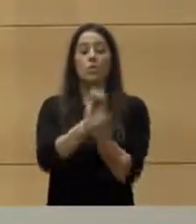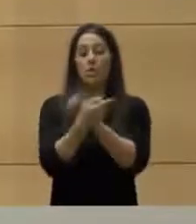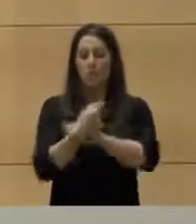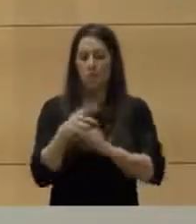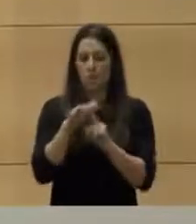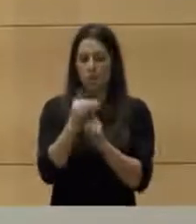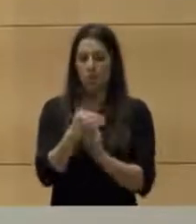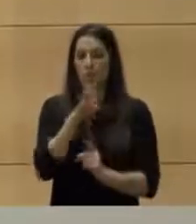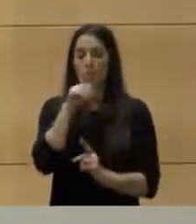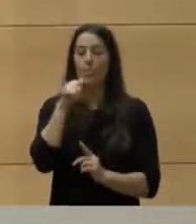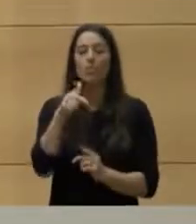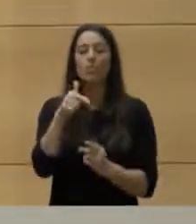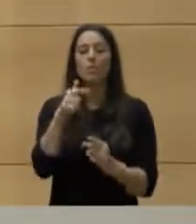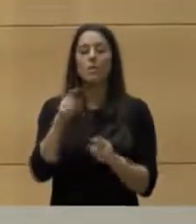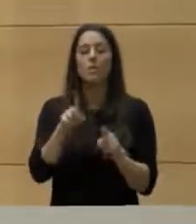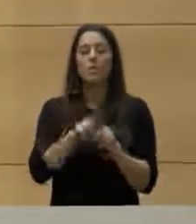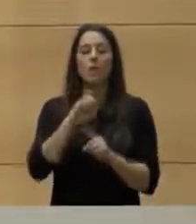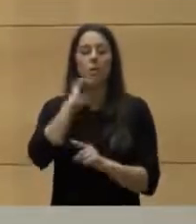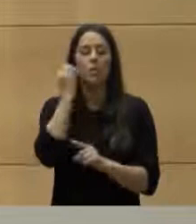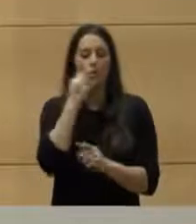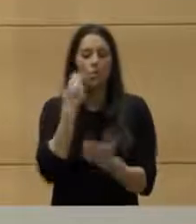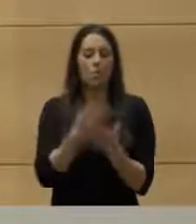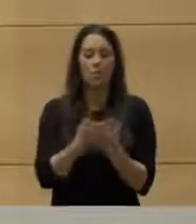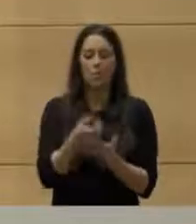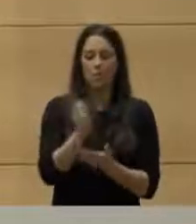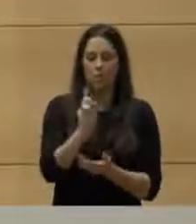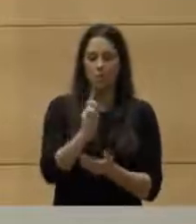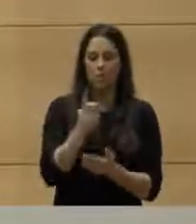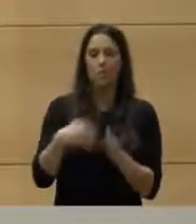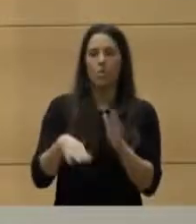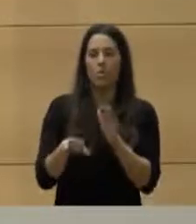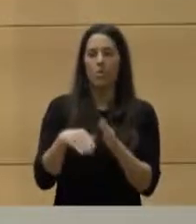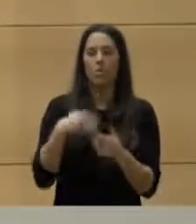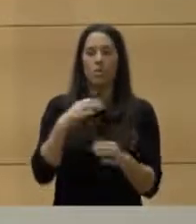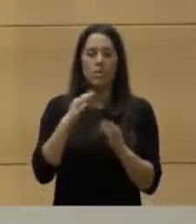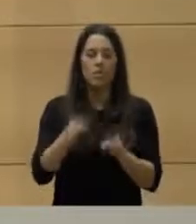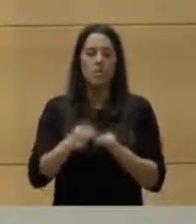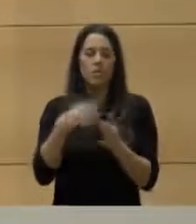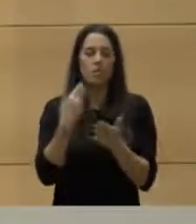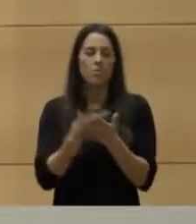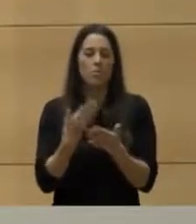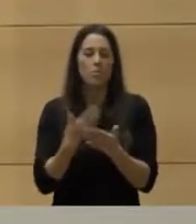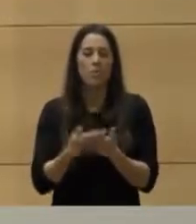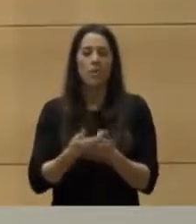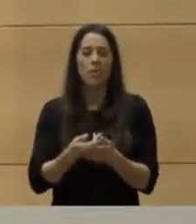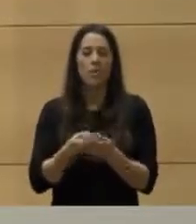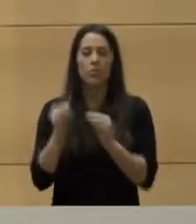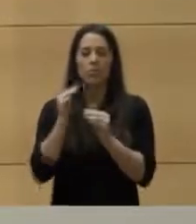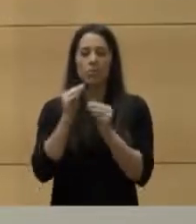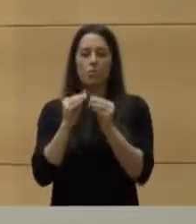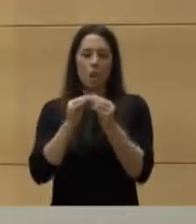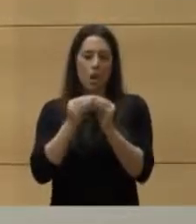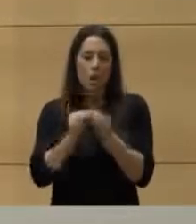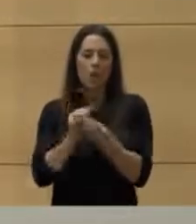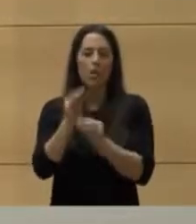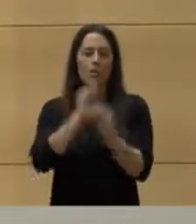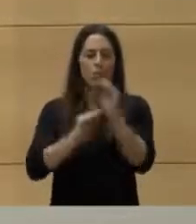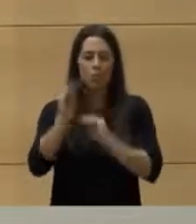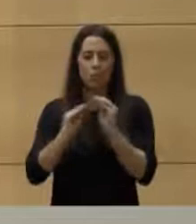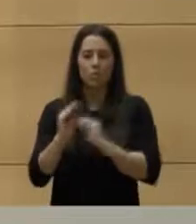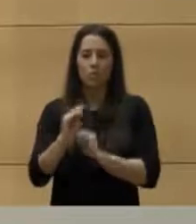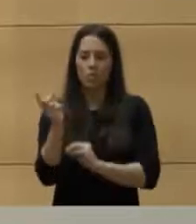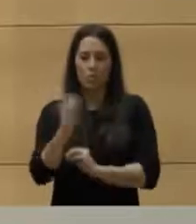de reivindicar, de pedir permanentemente que me arreglen las situaciones, sino de decir, tengo que cambiar yo